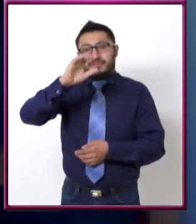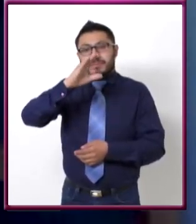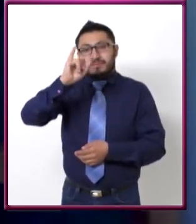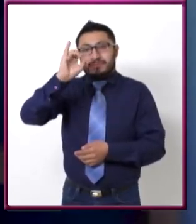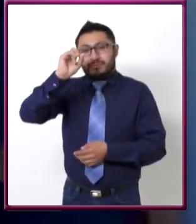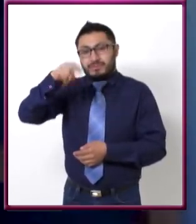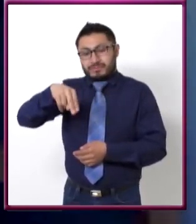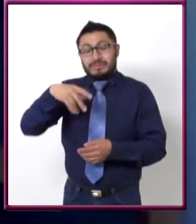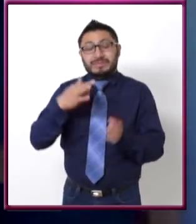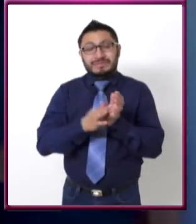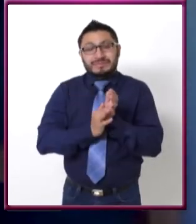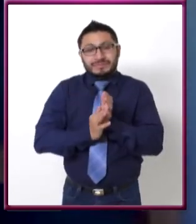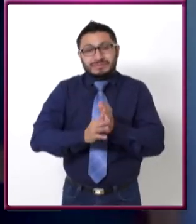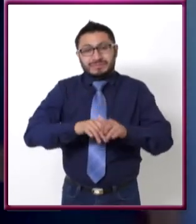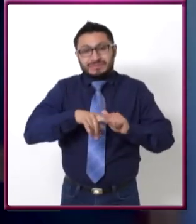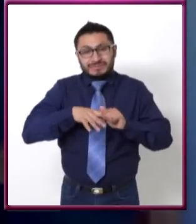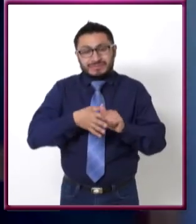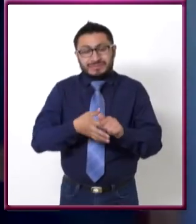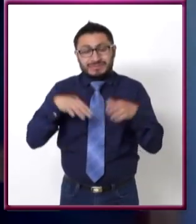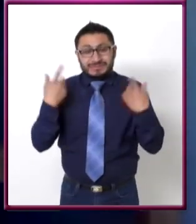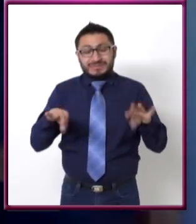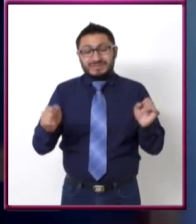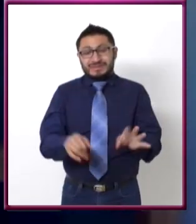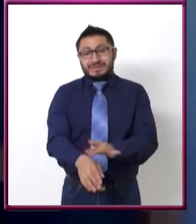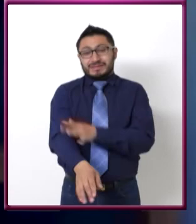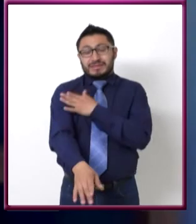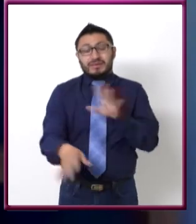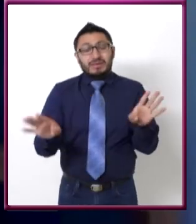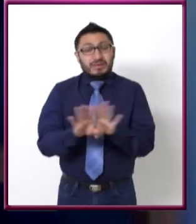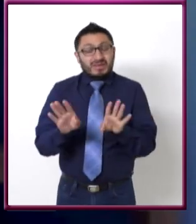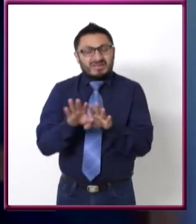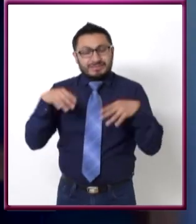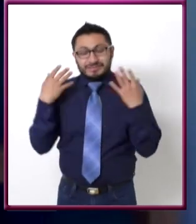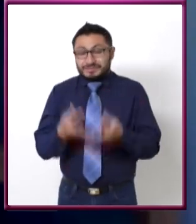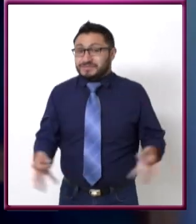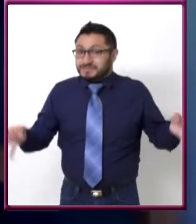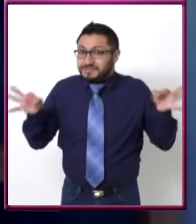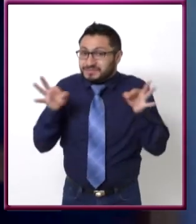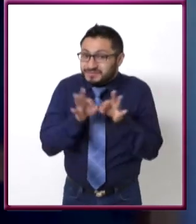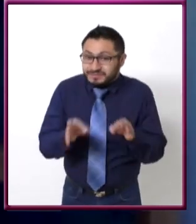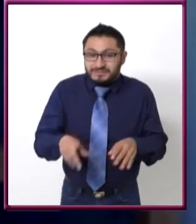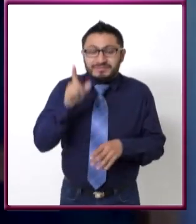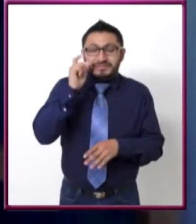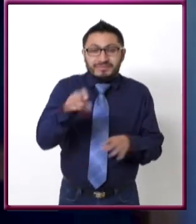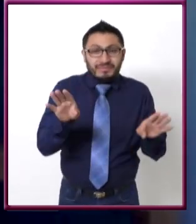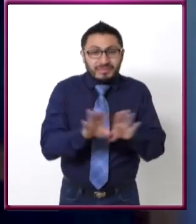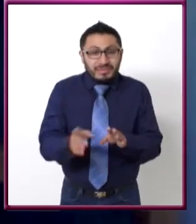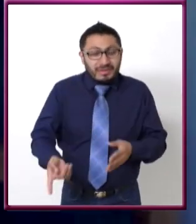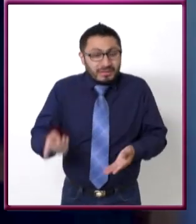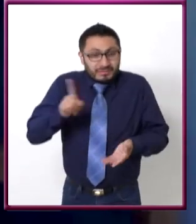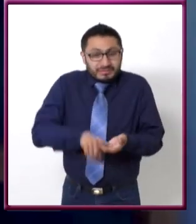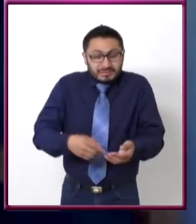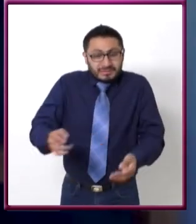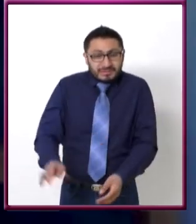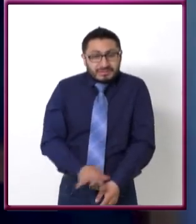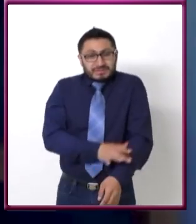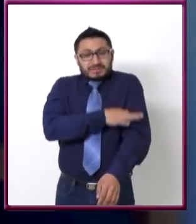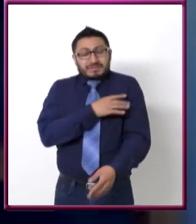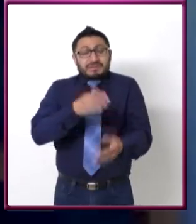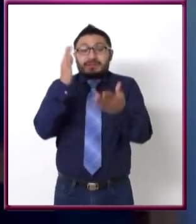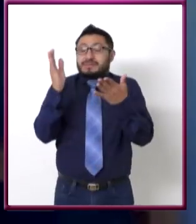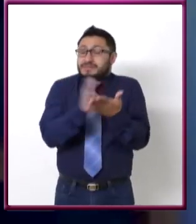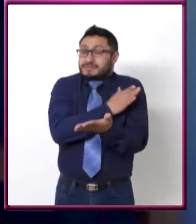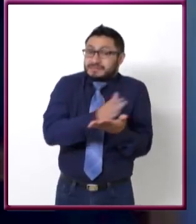diga, ¿verdad? Porque las emociones son la materia prima del arte. O sea, es desde la cuestión